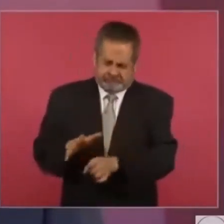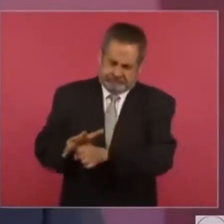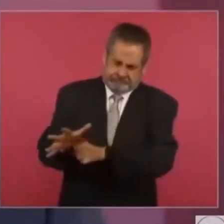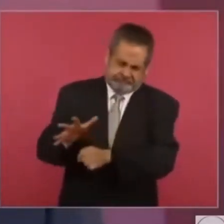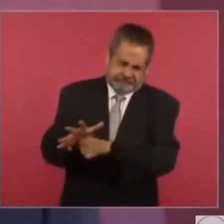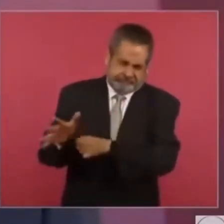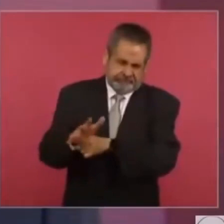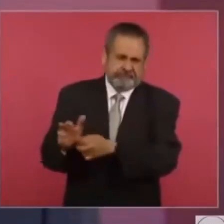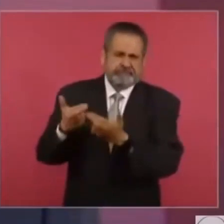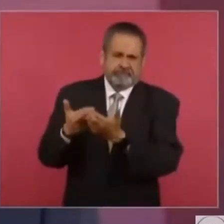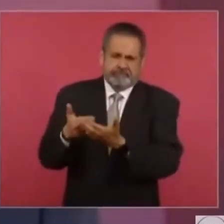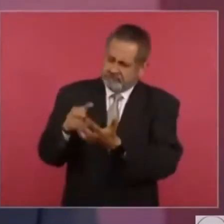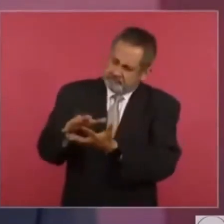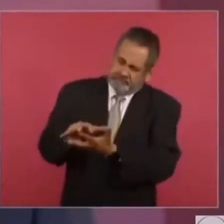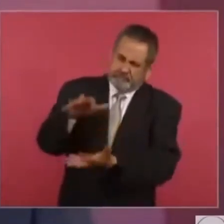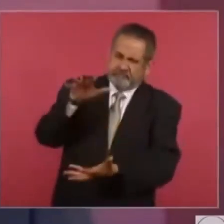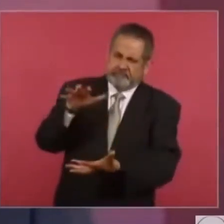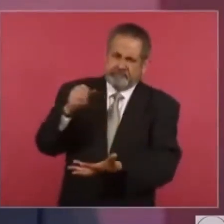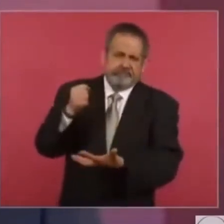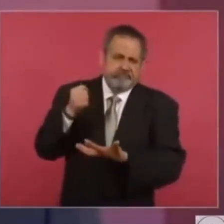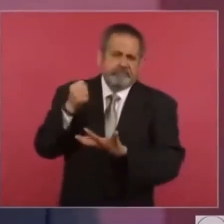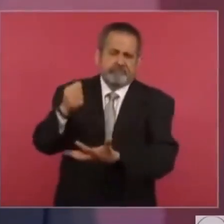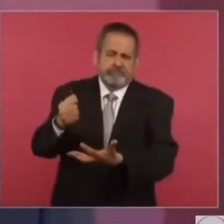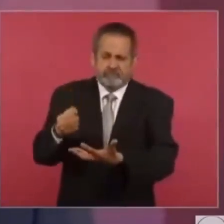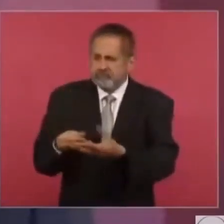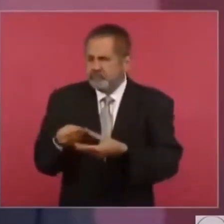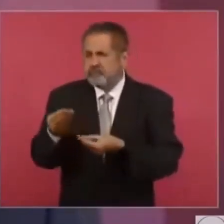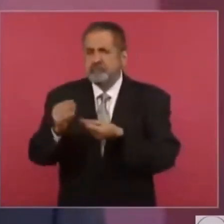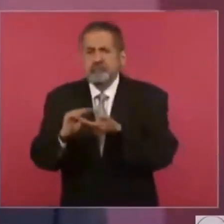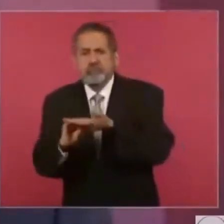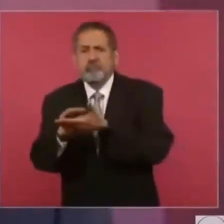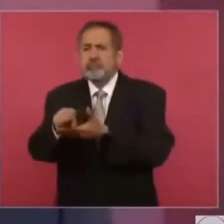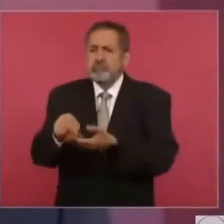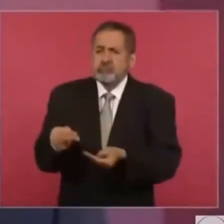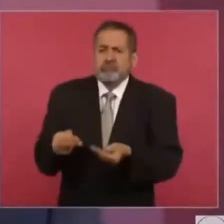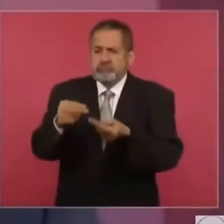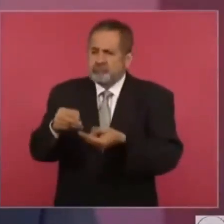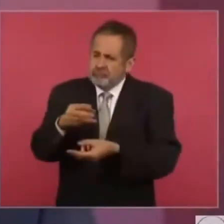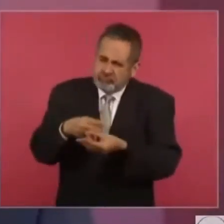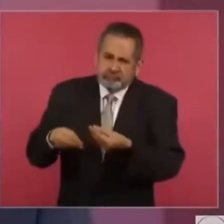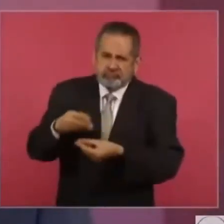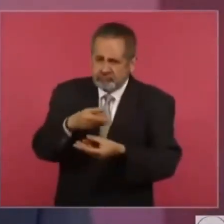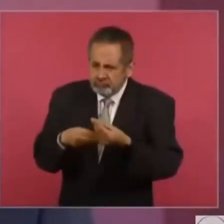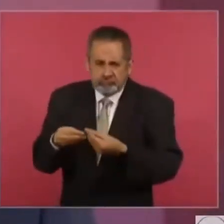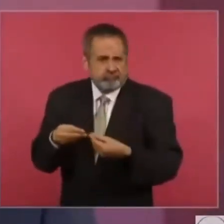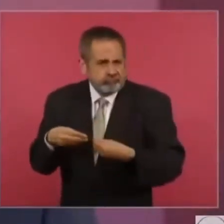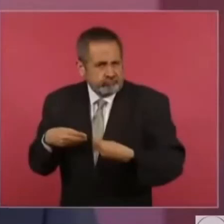Tenemos el presupuesto suficiente. Se va a invertir en Acapulco como nunca,